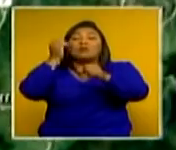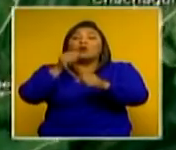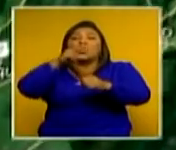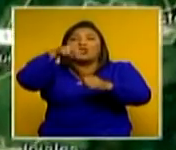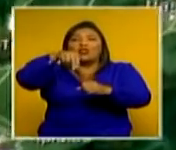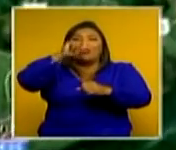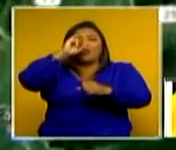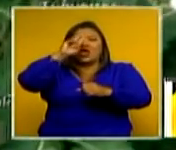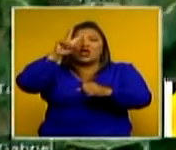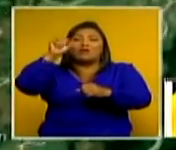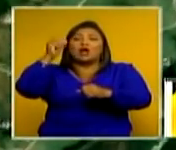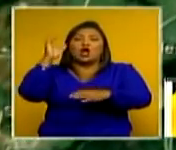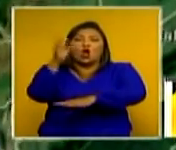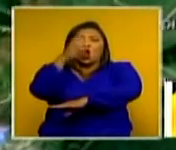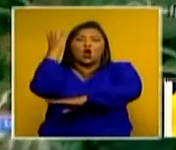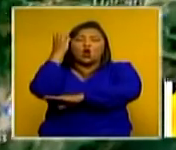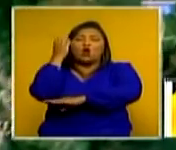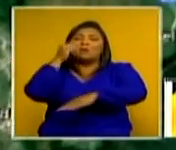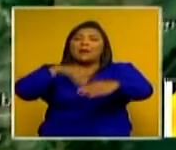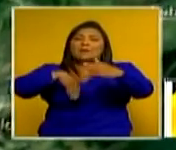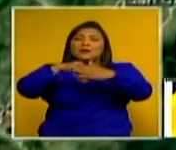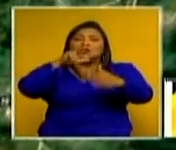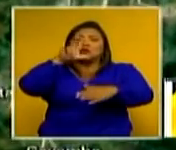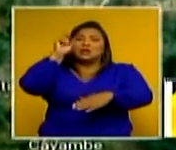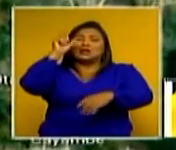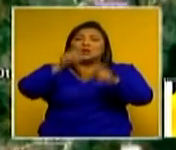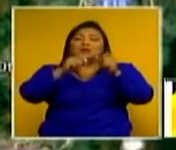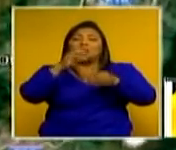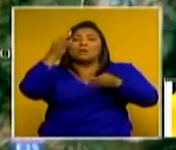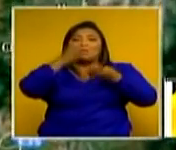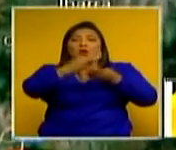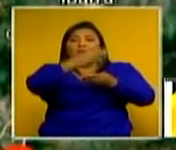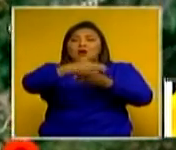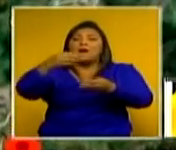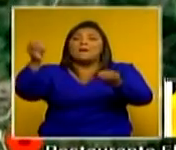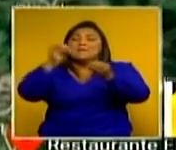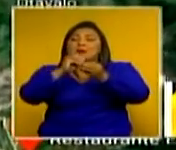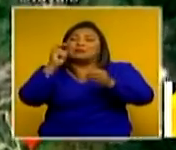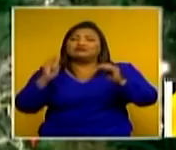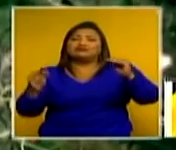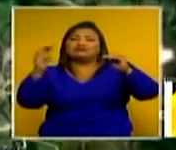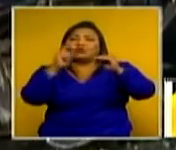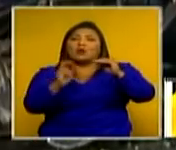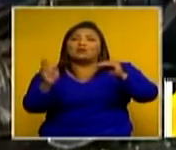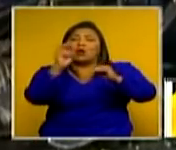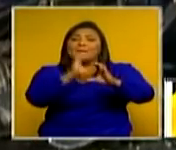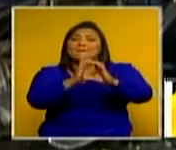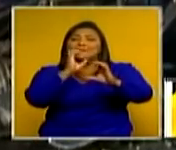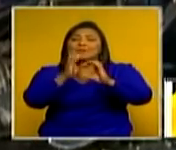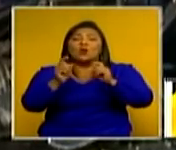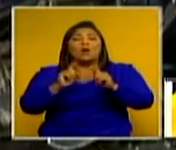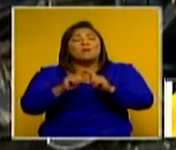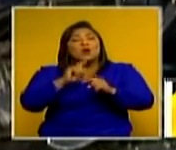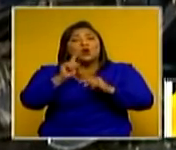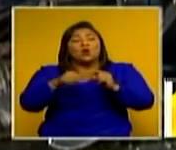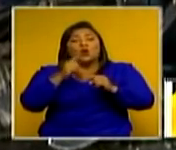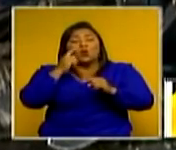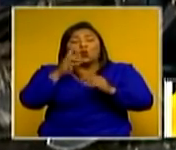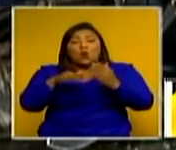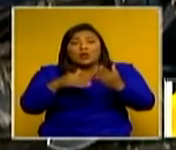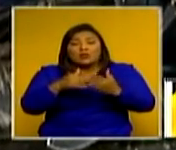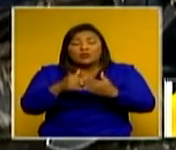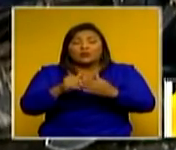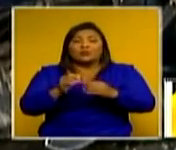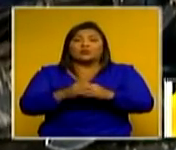a colombia con aproximadamente 30 pasajeros y en cada población más viajeros iban subiendo a la unidad tormenta que se desengancha con este